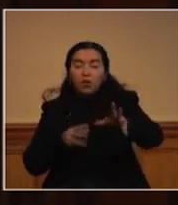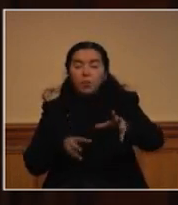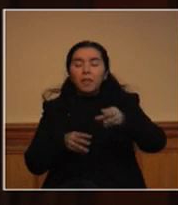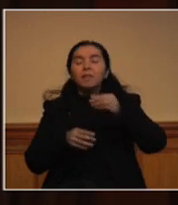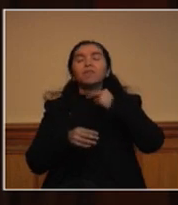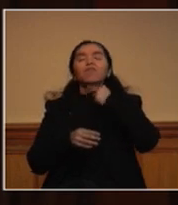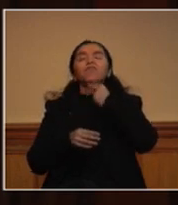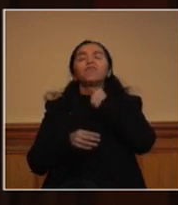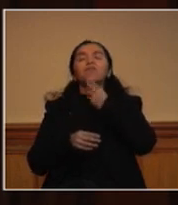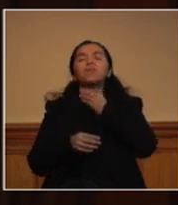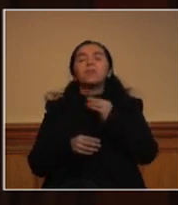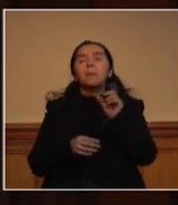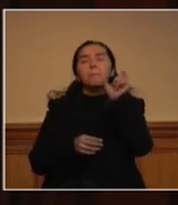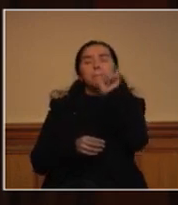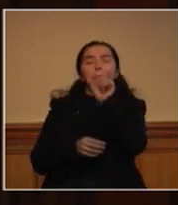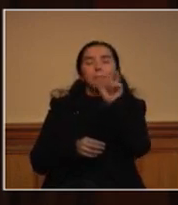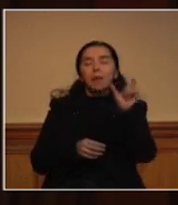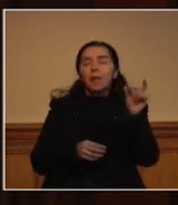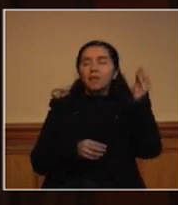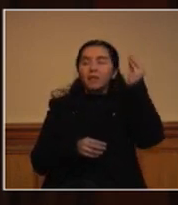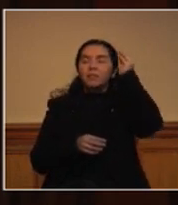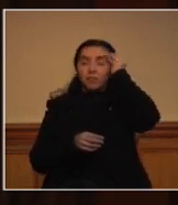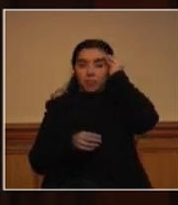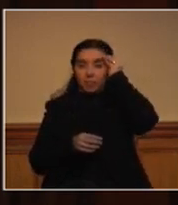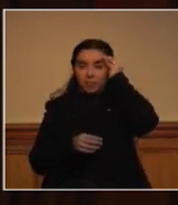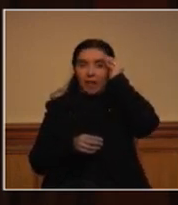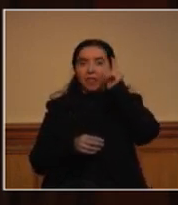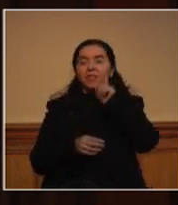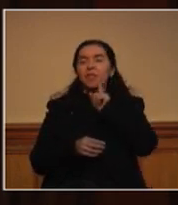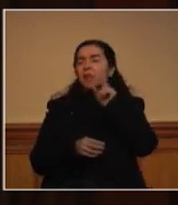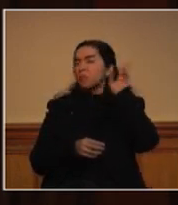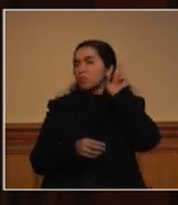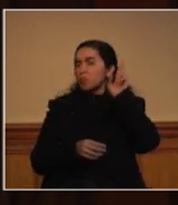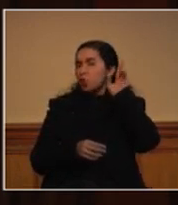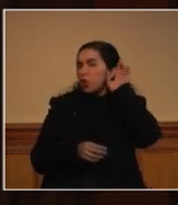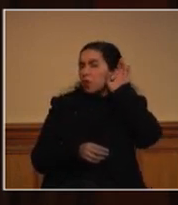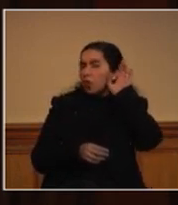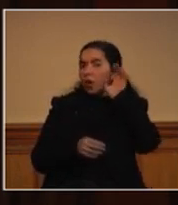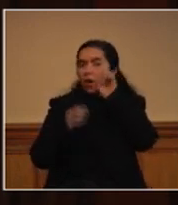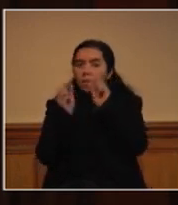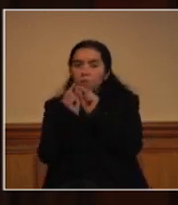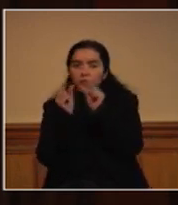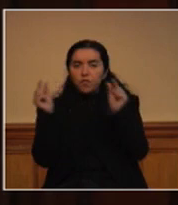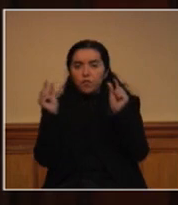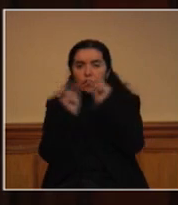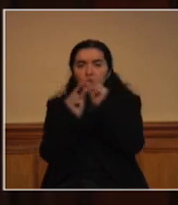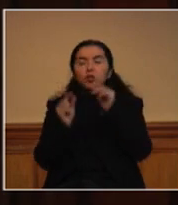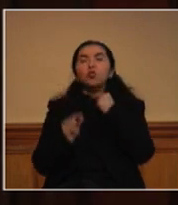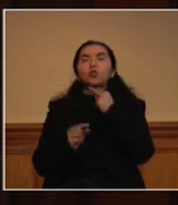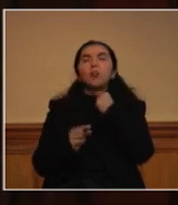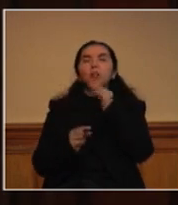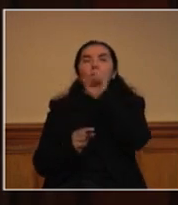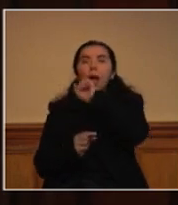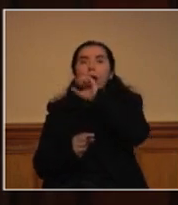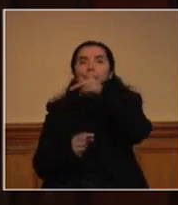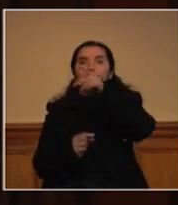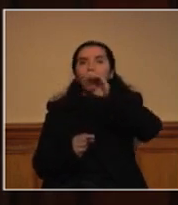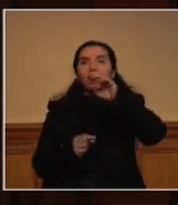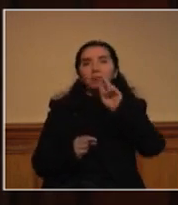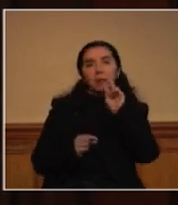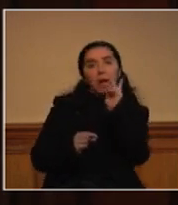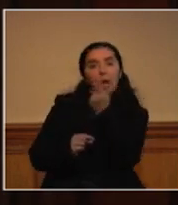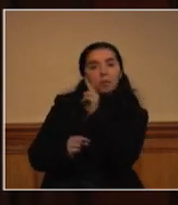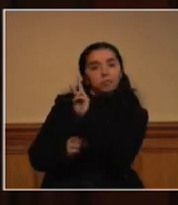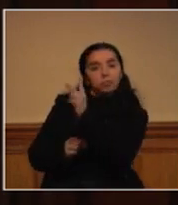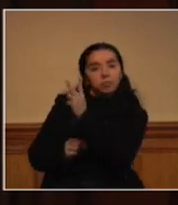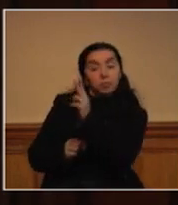conciencia de que las palabras se forman a través de sonidos y que pueden jugar con los sonidos de las palabras. Pero a nivel